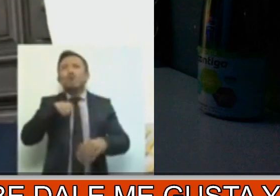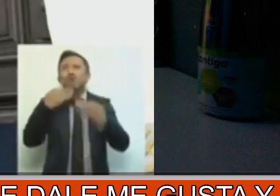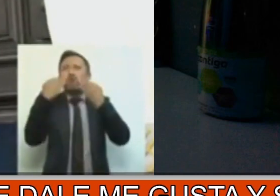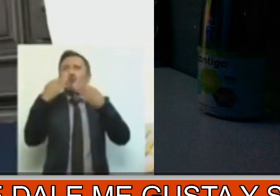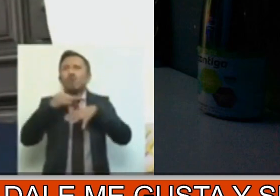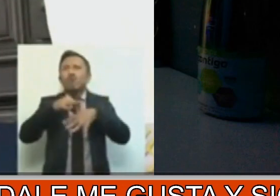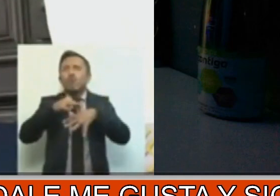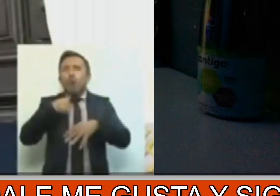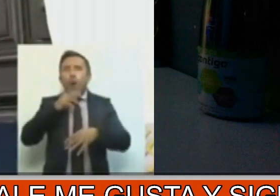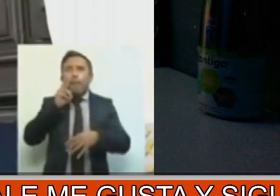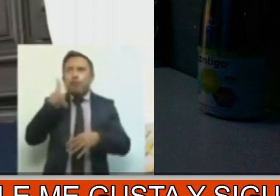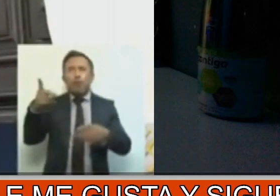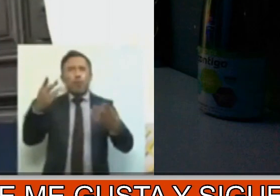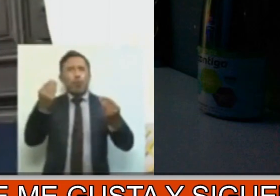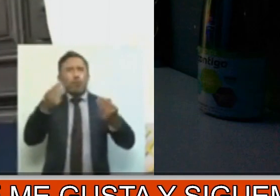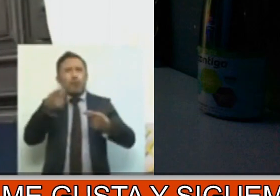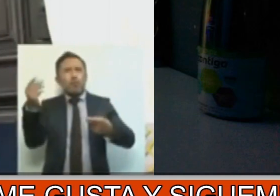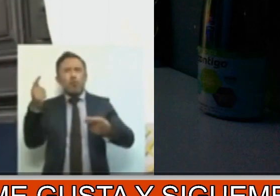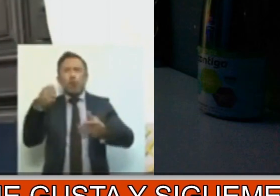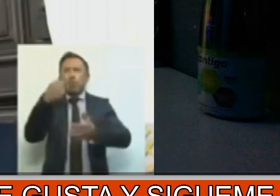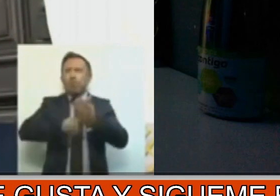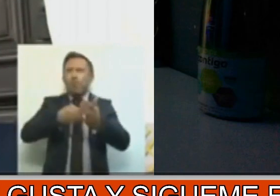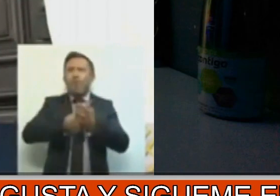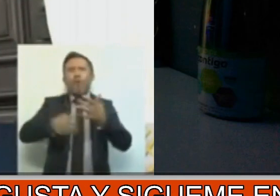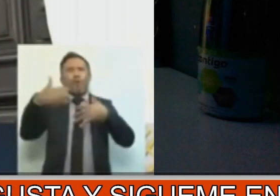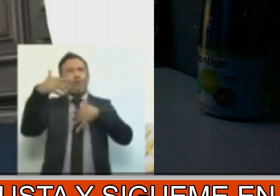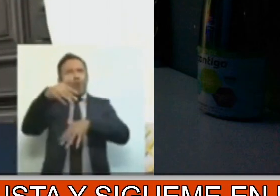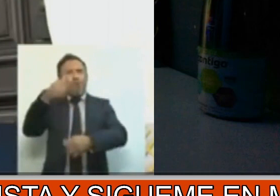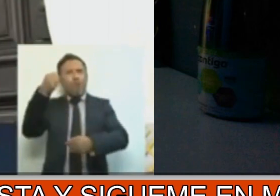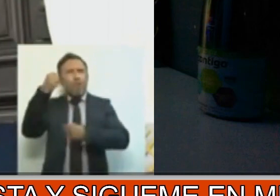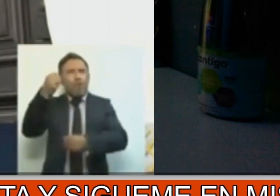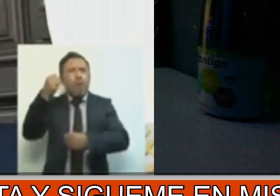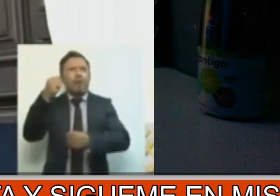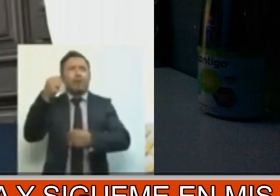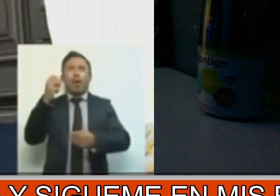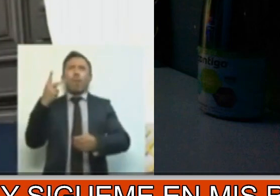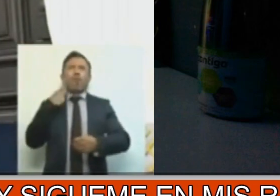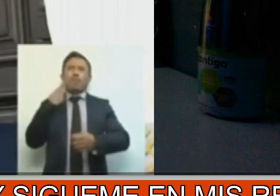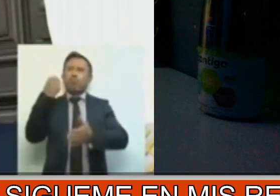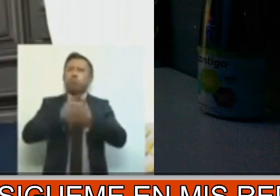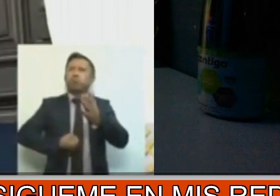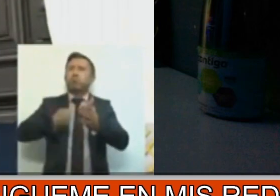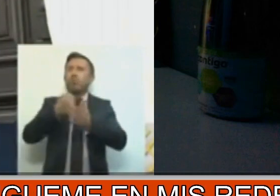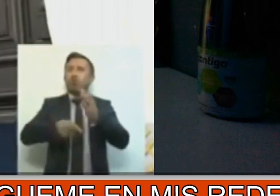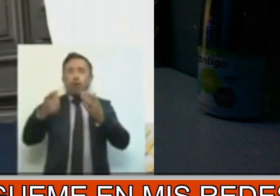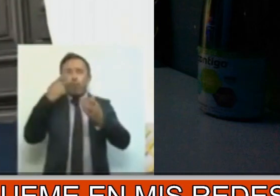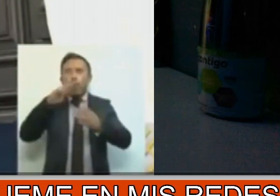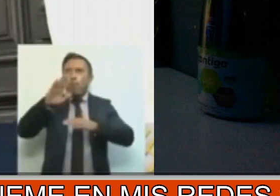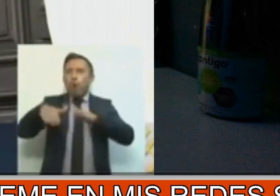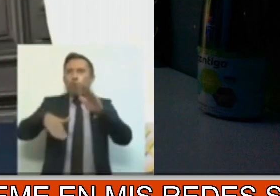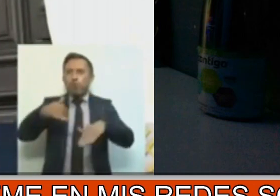los compañeros en la batalla y en la lucha social y en la lucha política. Nosotros, y aquí está Dante